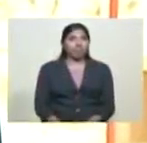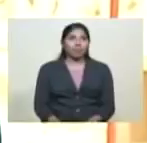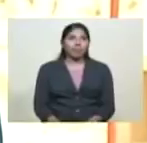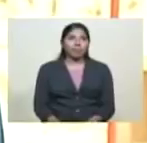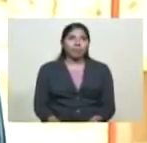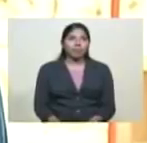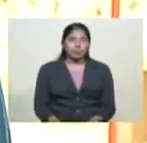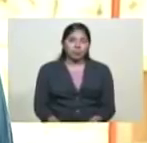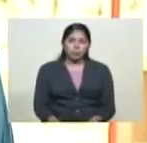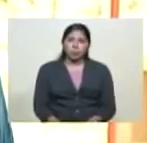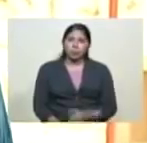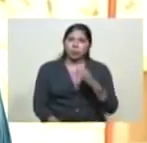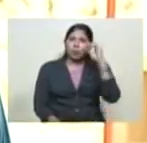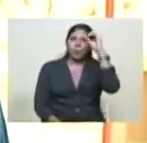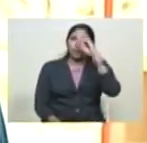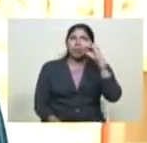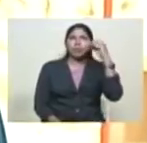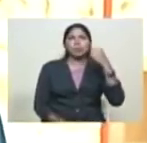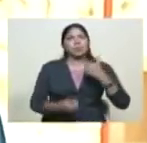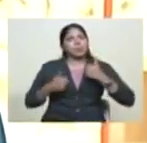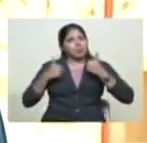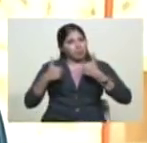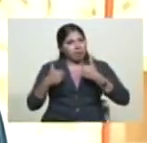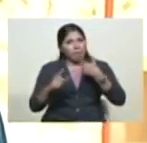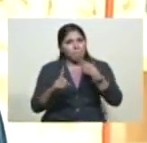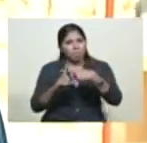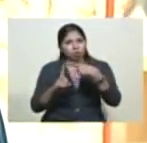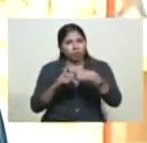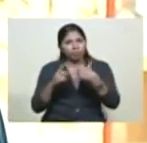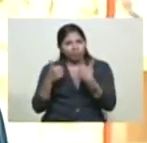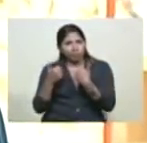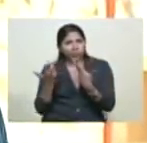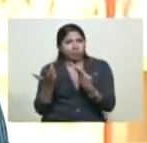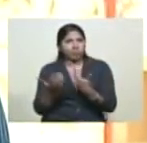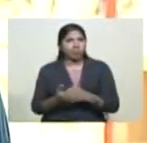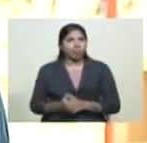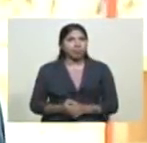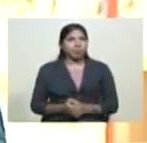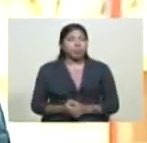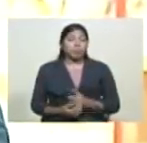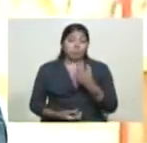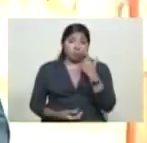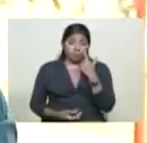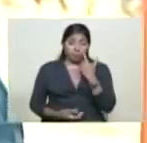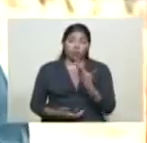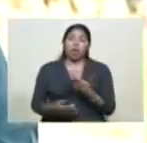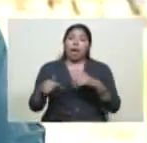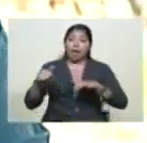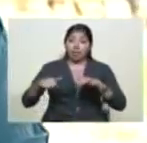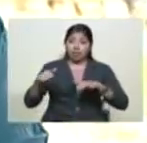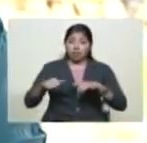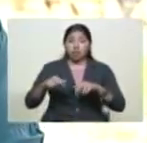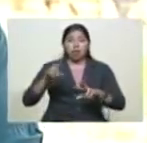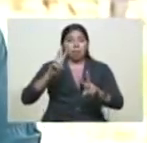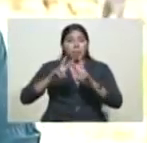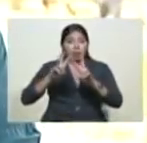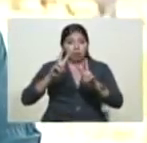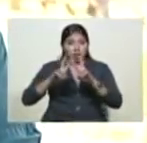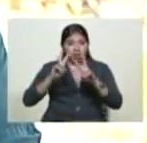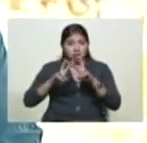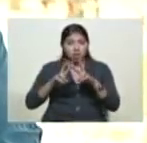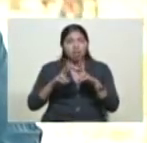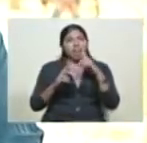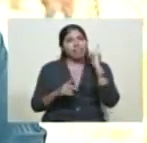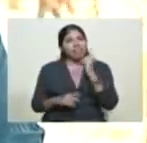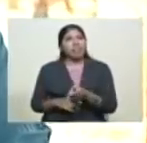Me parece muy bien. Fíjense ustedes que la gran misión Vivienda Venezuela cada vez debe